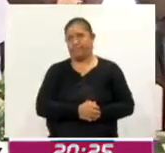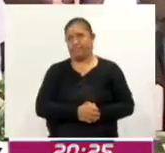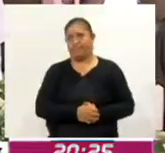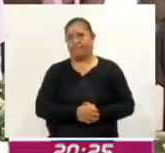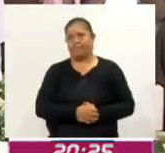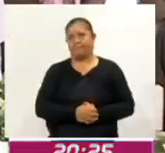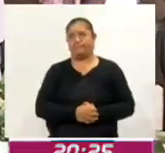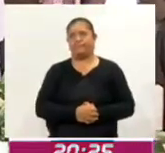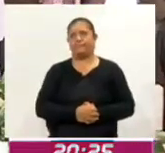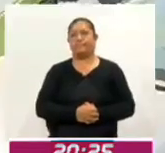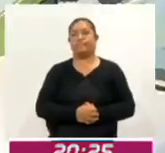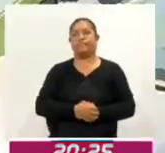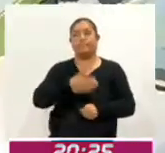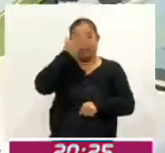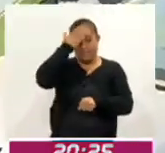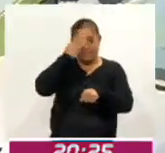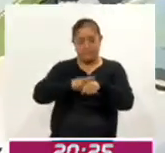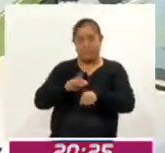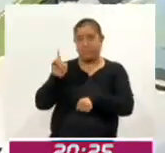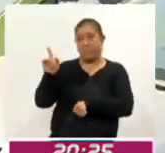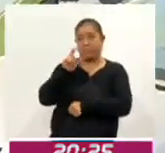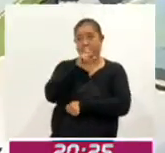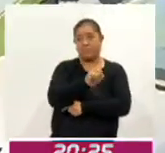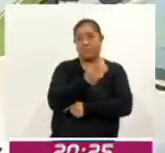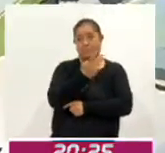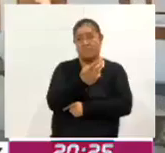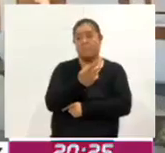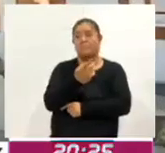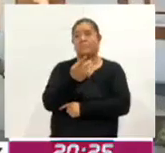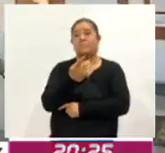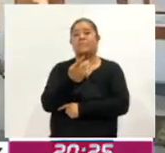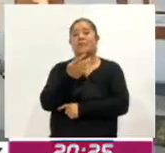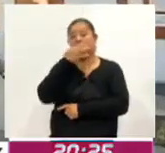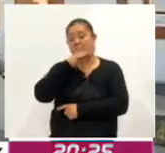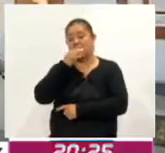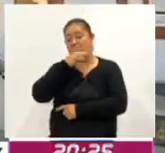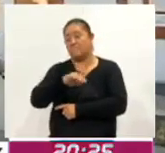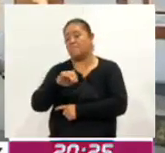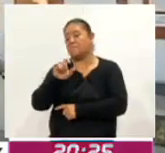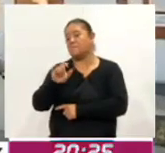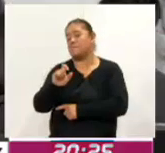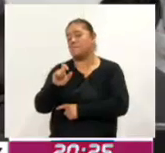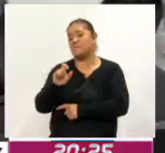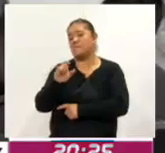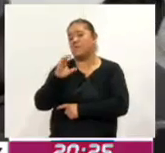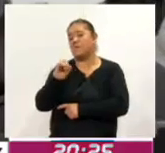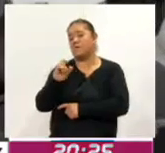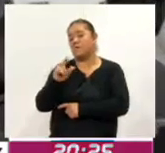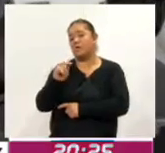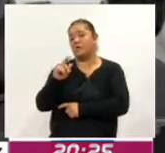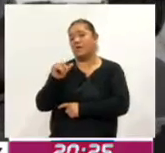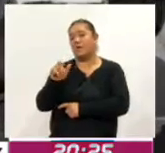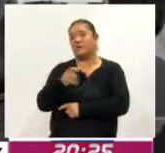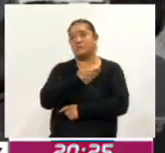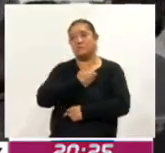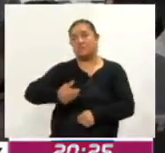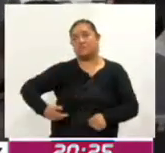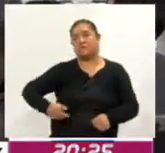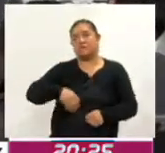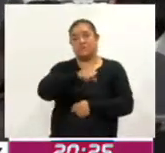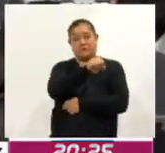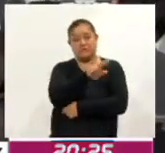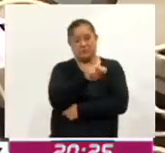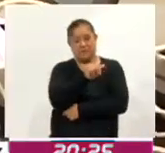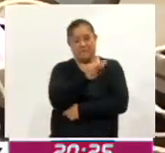Durante la ceremonia de conmemoración del 23 aniversario del Colegio de Tlaxcala AC, su presidente Serafín Ríos Elorza reconoció el apoyo